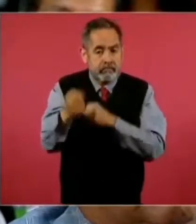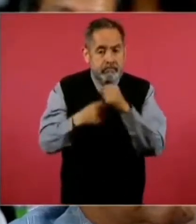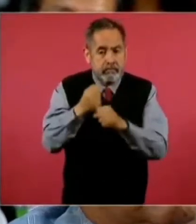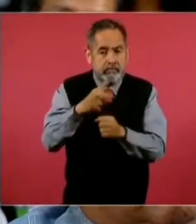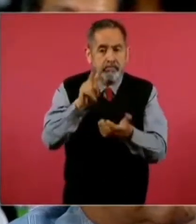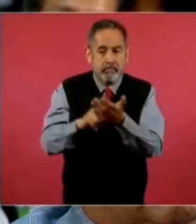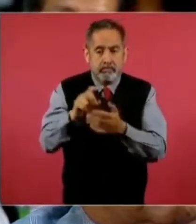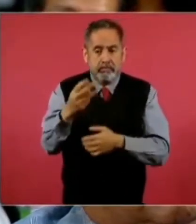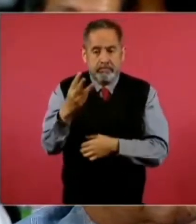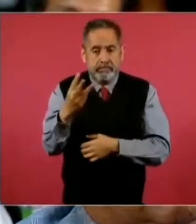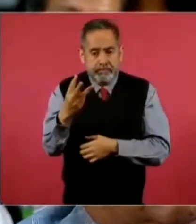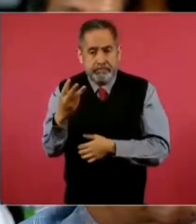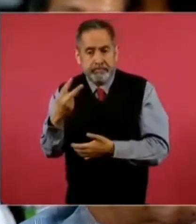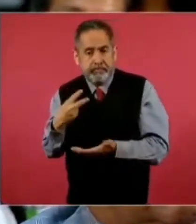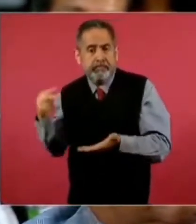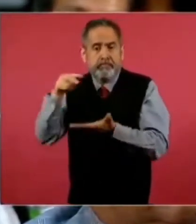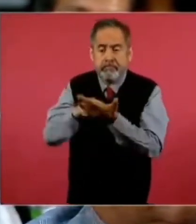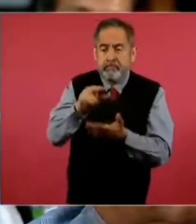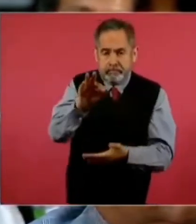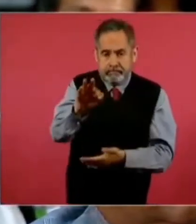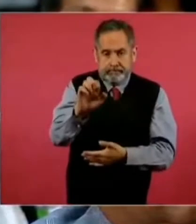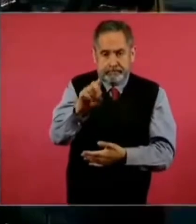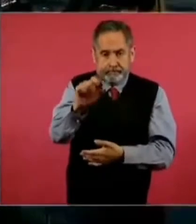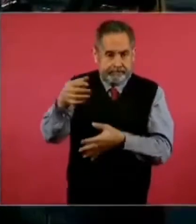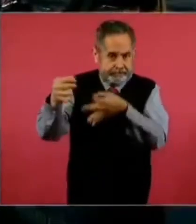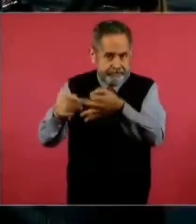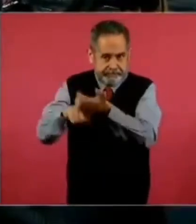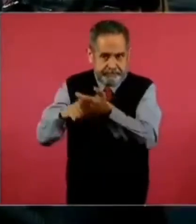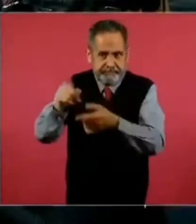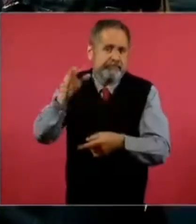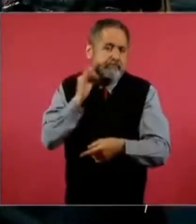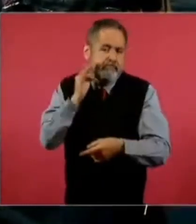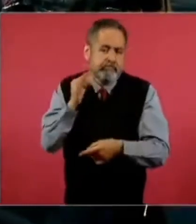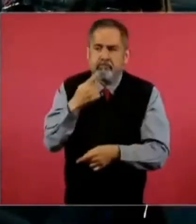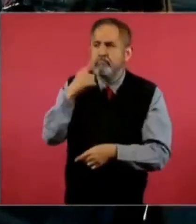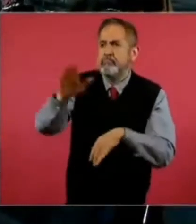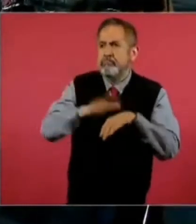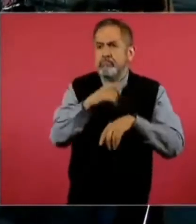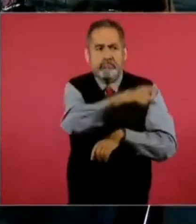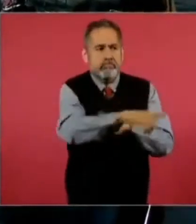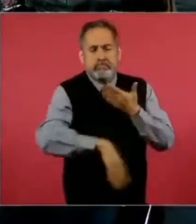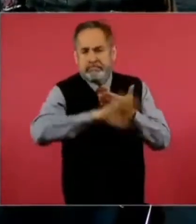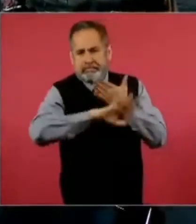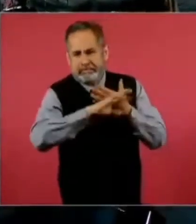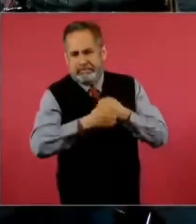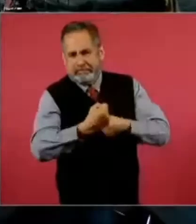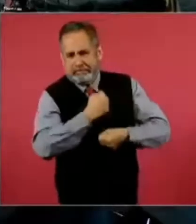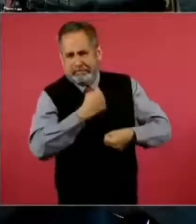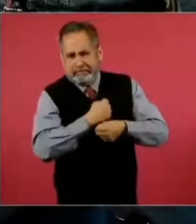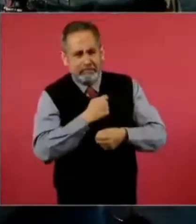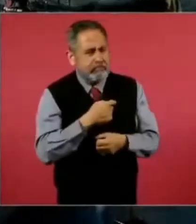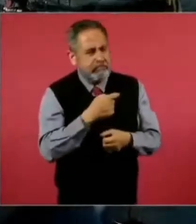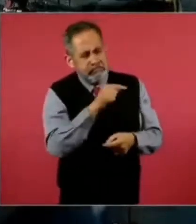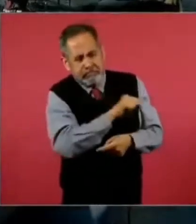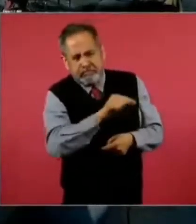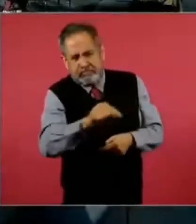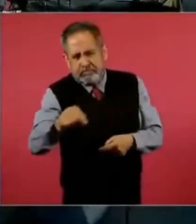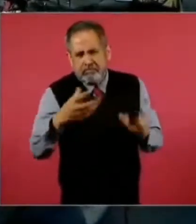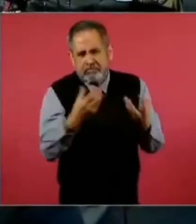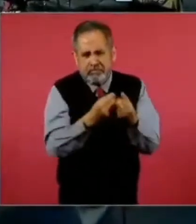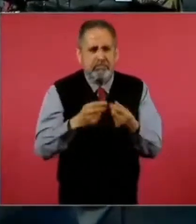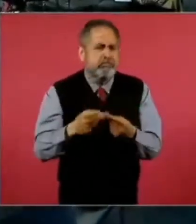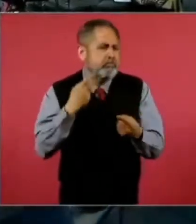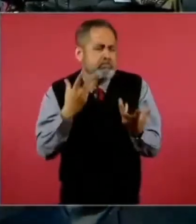me presenté ante la FEADLE para denunciar la intimidación y hostigamiento en contra de varios personajes políticos